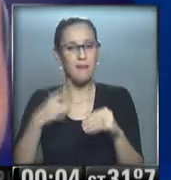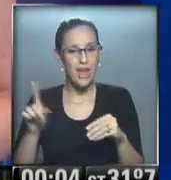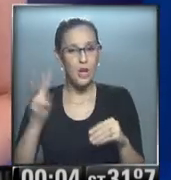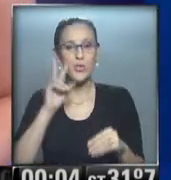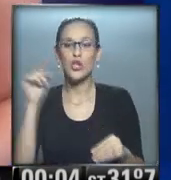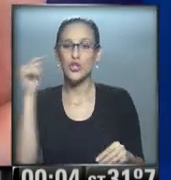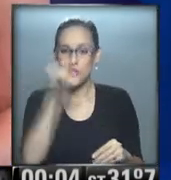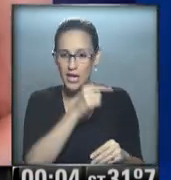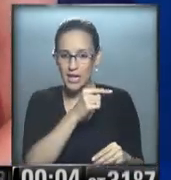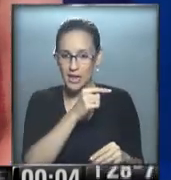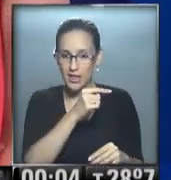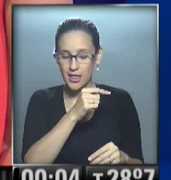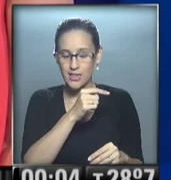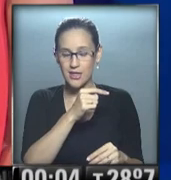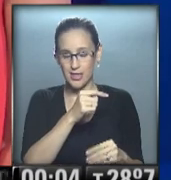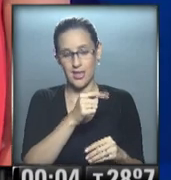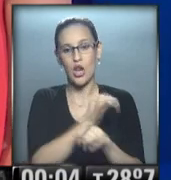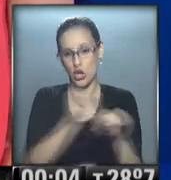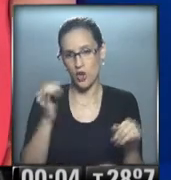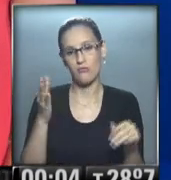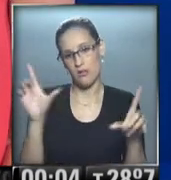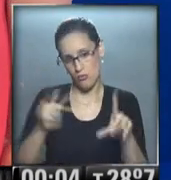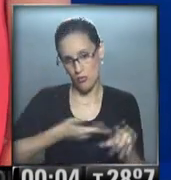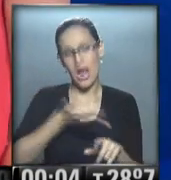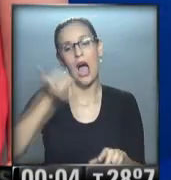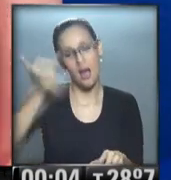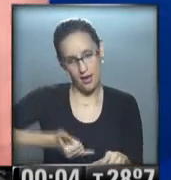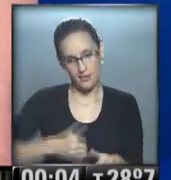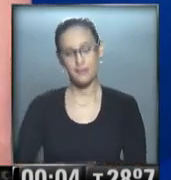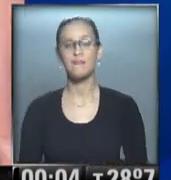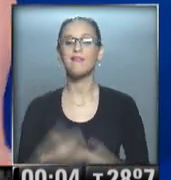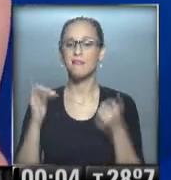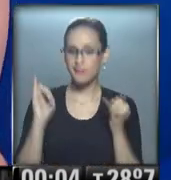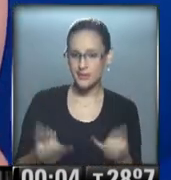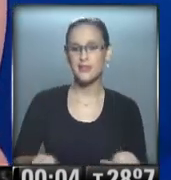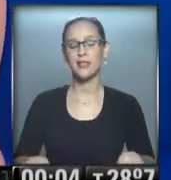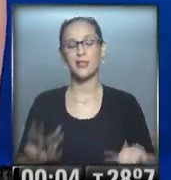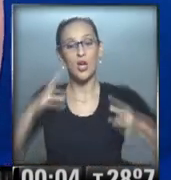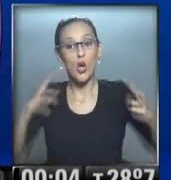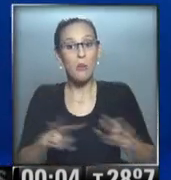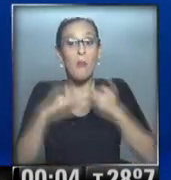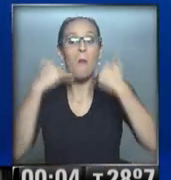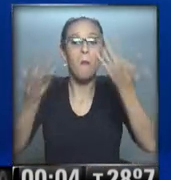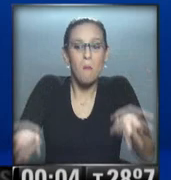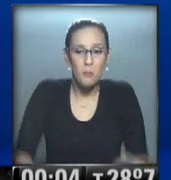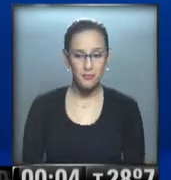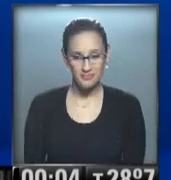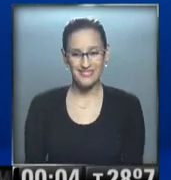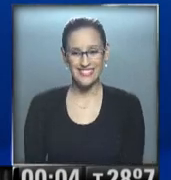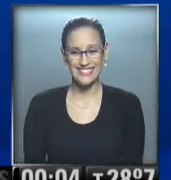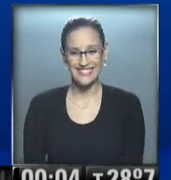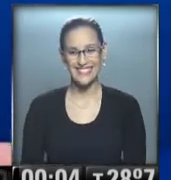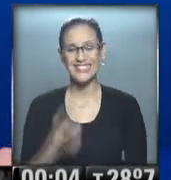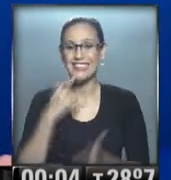7, por supuesto, el noticiero de la televisión pública, van a estar todos informados. Así es. Así que nos encontraremos, vaya a saber cuándo, Gaby.